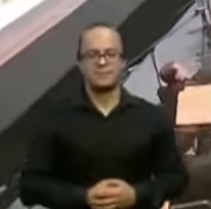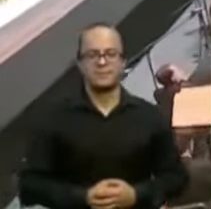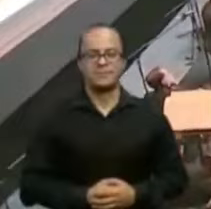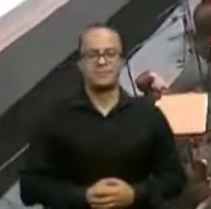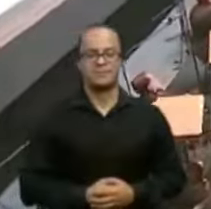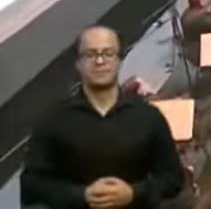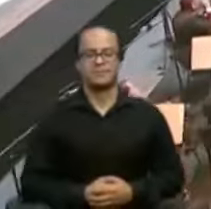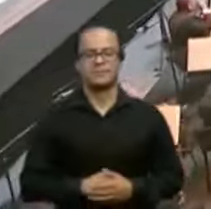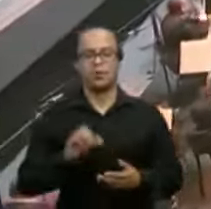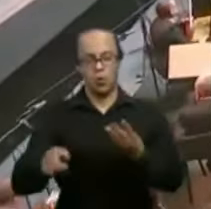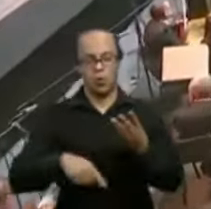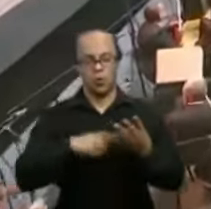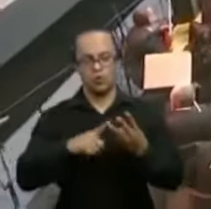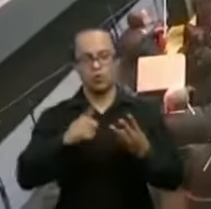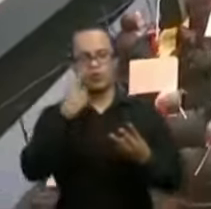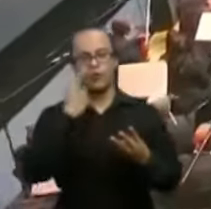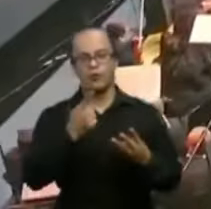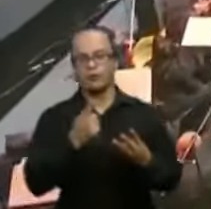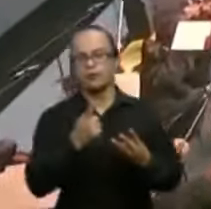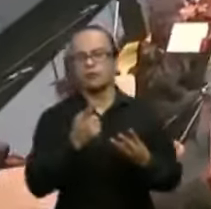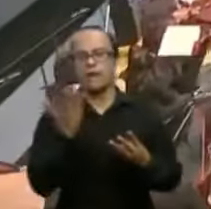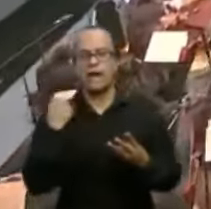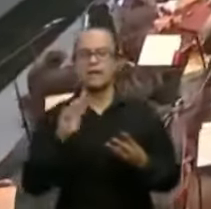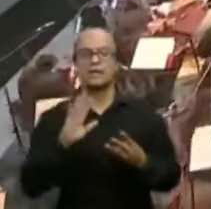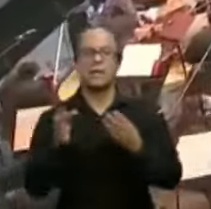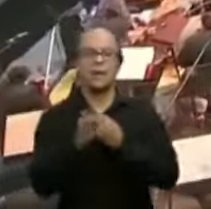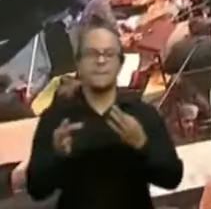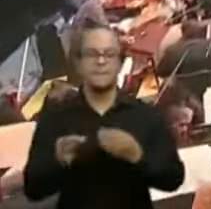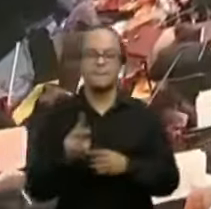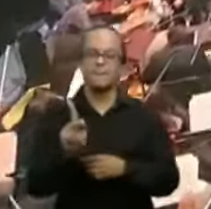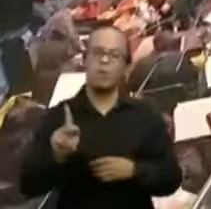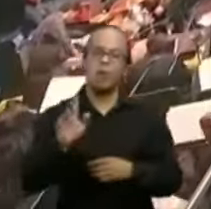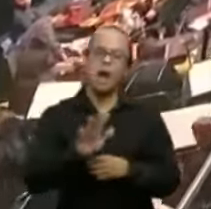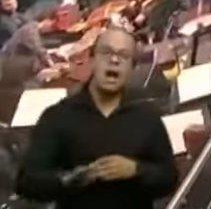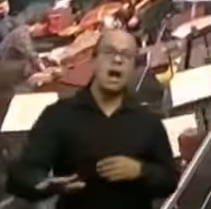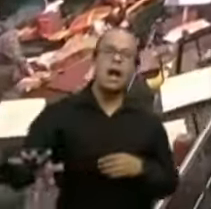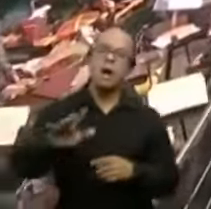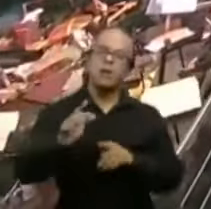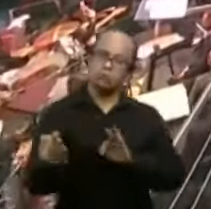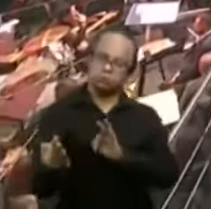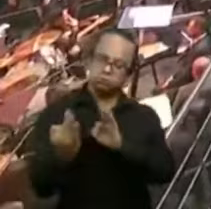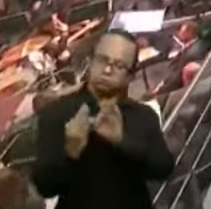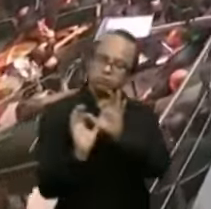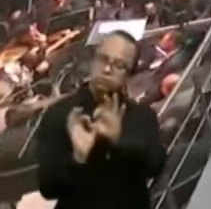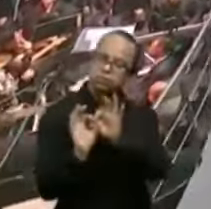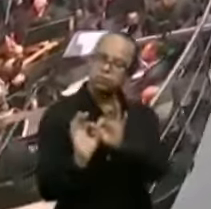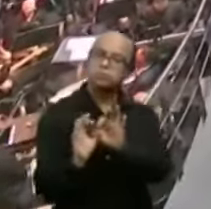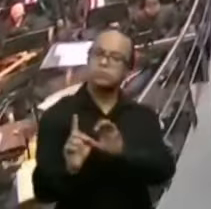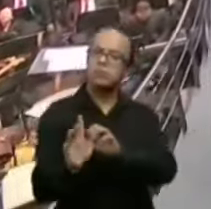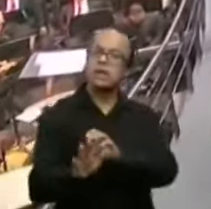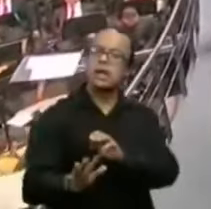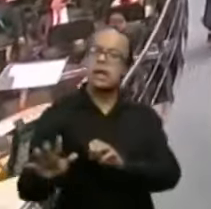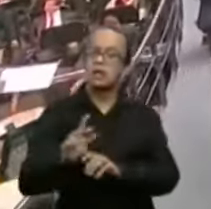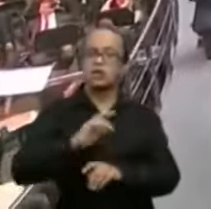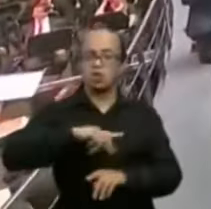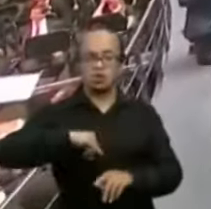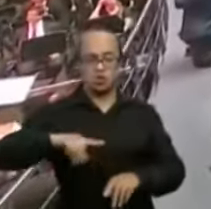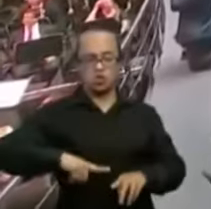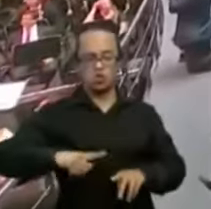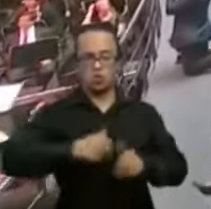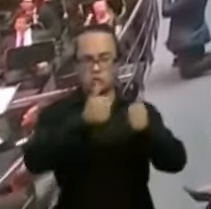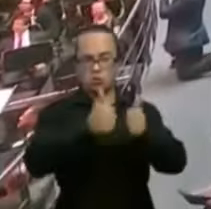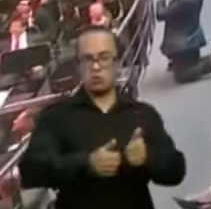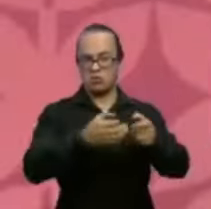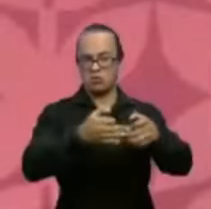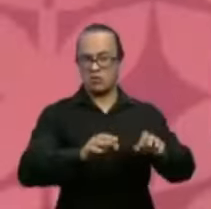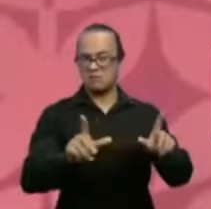Y por otro lado también, pues lo que decíamos, pueblo cercano a la gente. Va a ser un pueblo no de escritorio, sino de